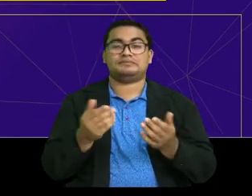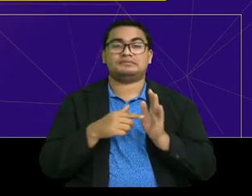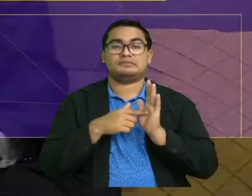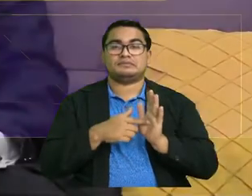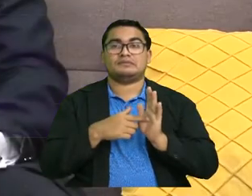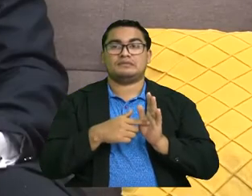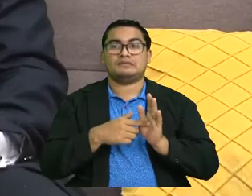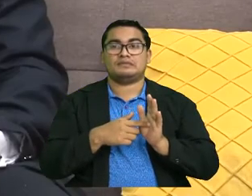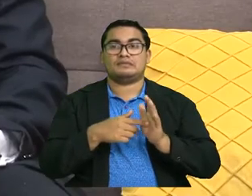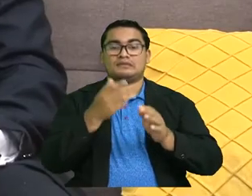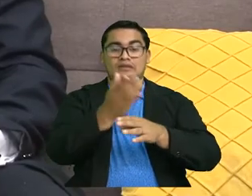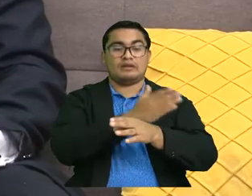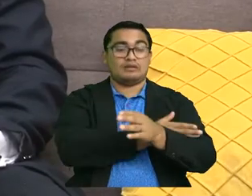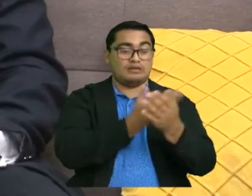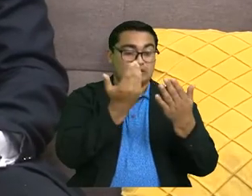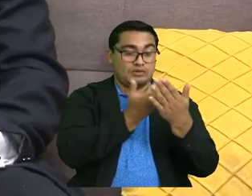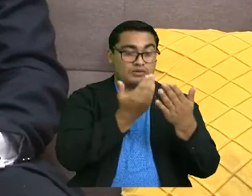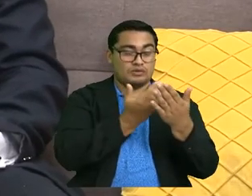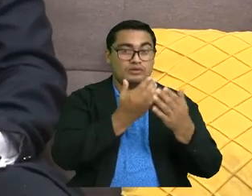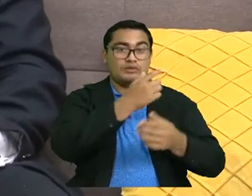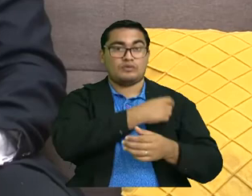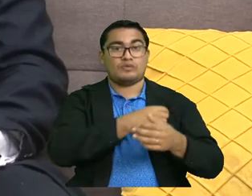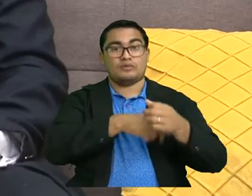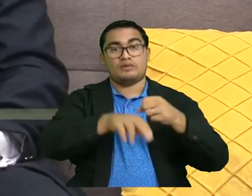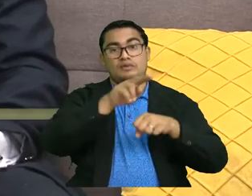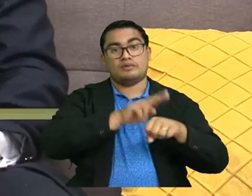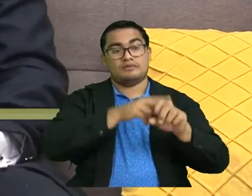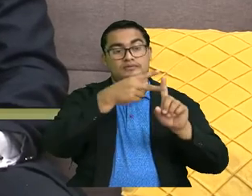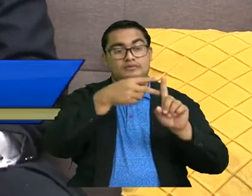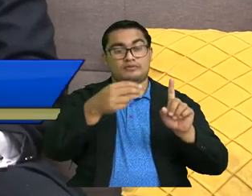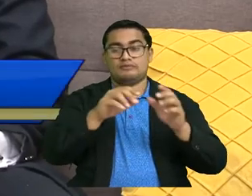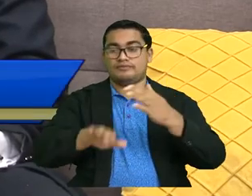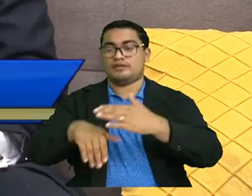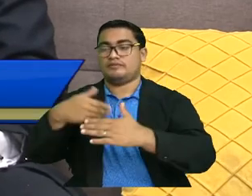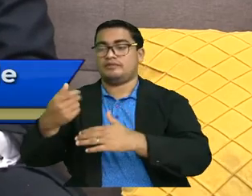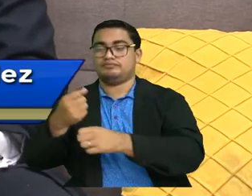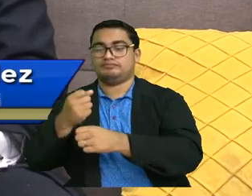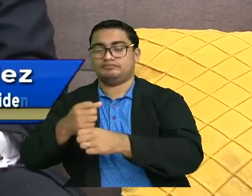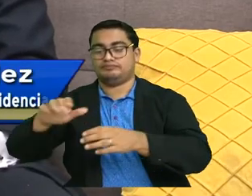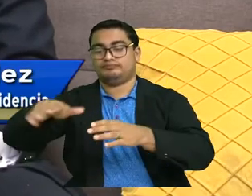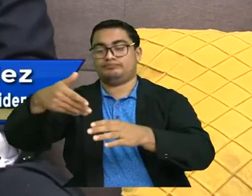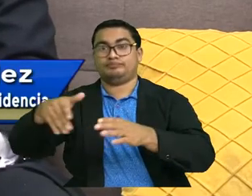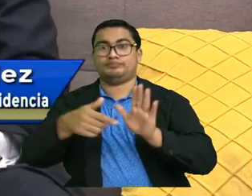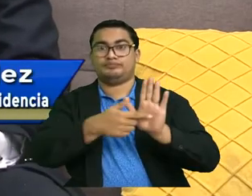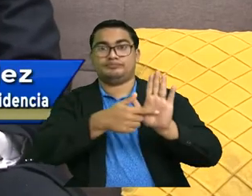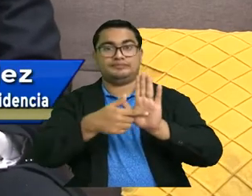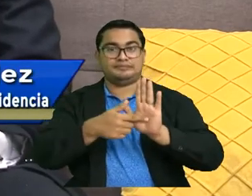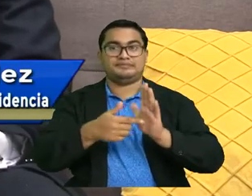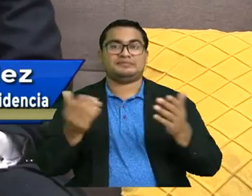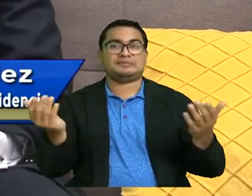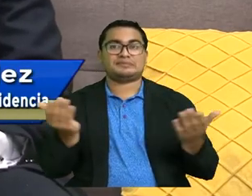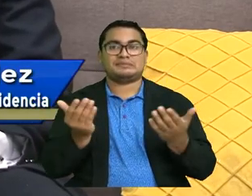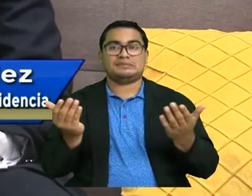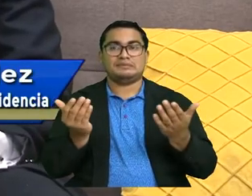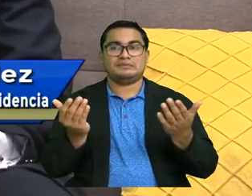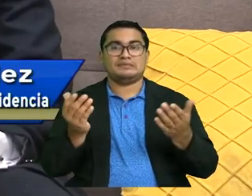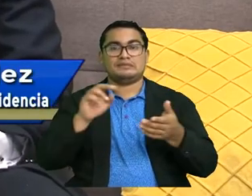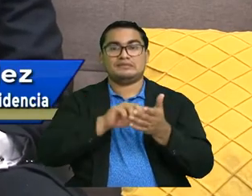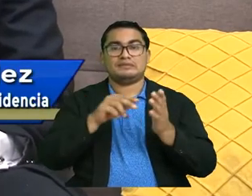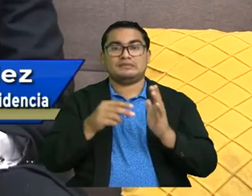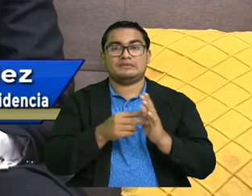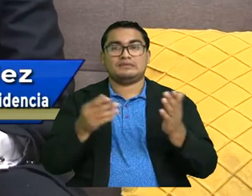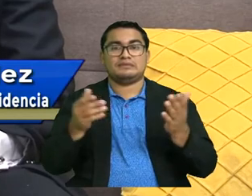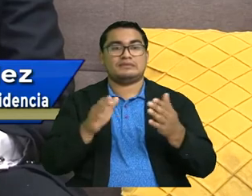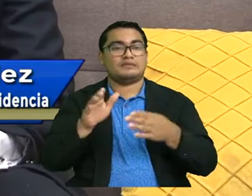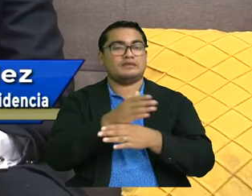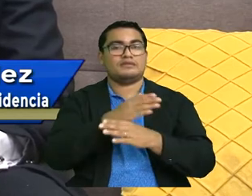Estamos hablando de graduados de la Escuela Nacional de Hotelería. Te estoy mencionando el origen vinculado a